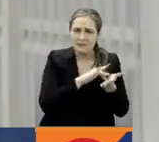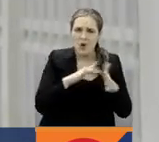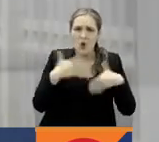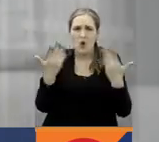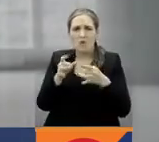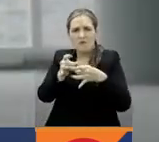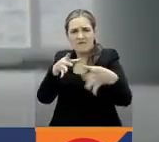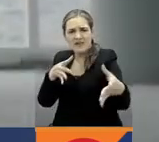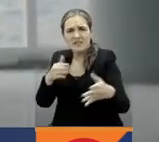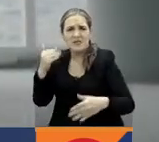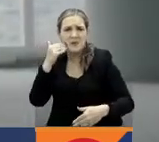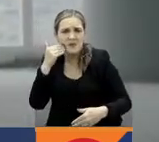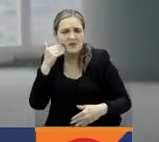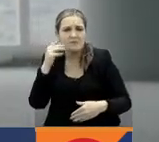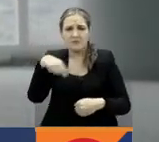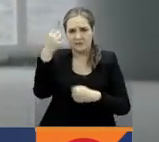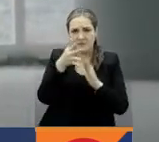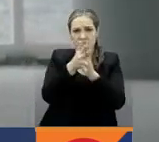evento. Esto al final de la emisión.